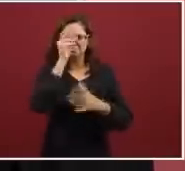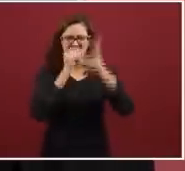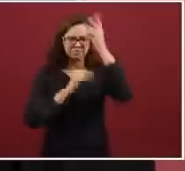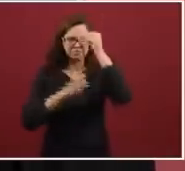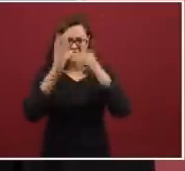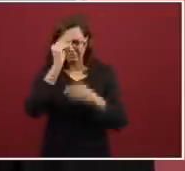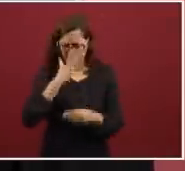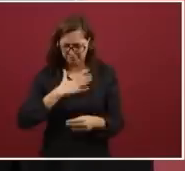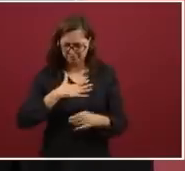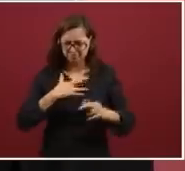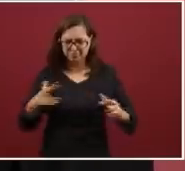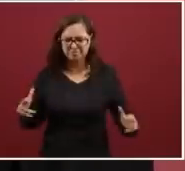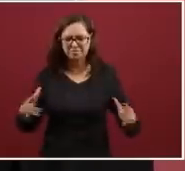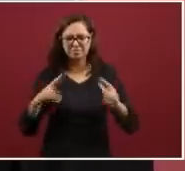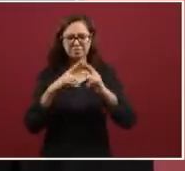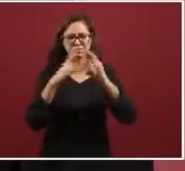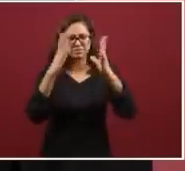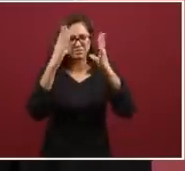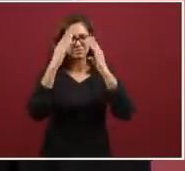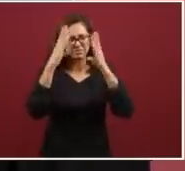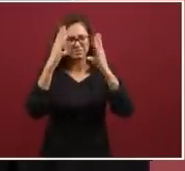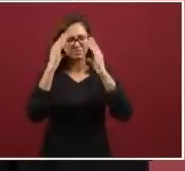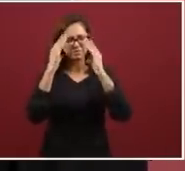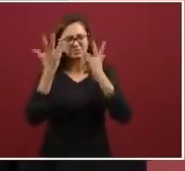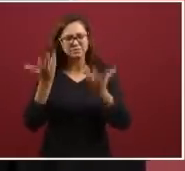le decía,